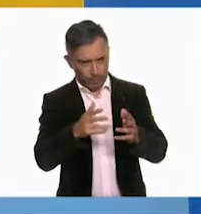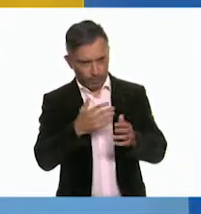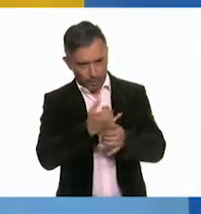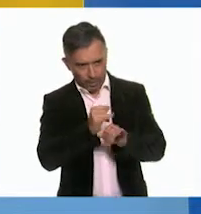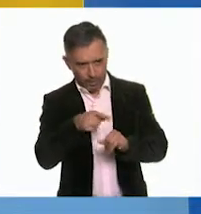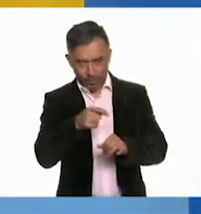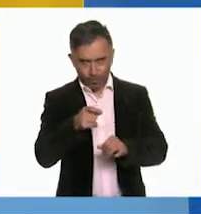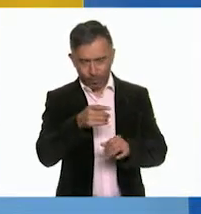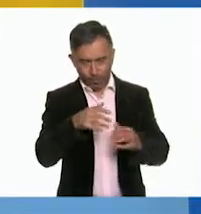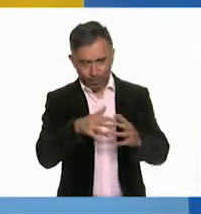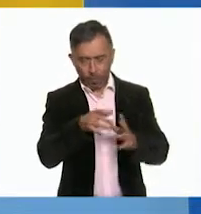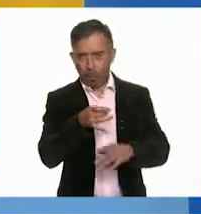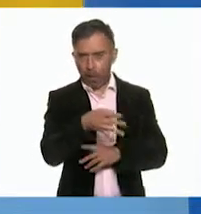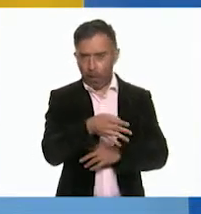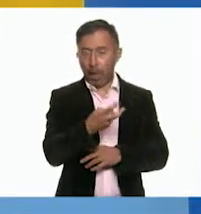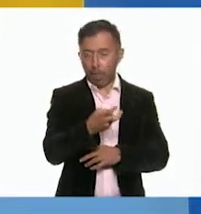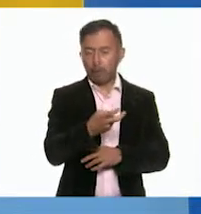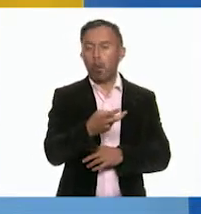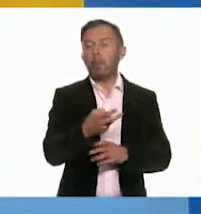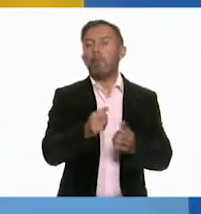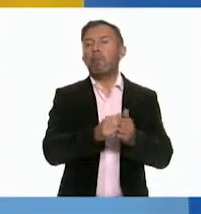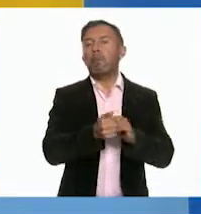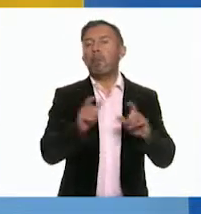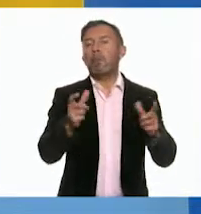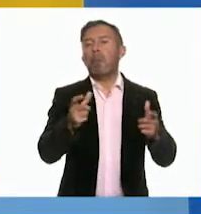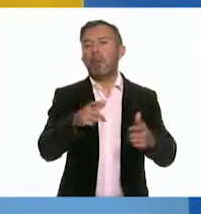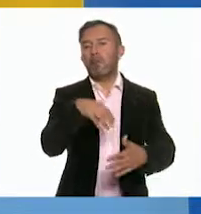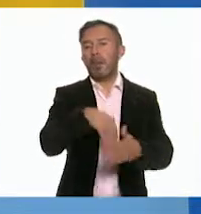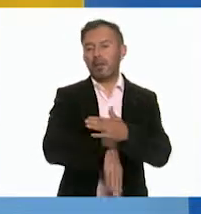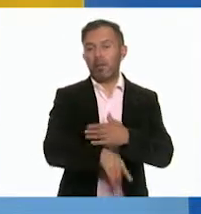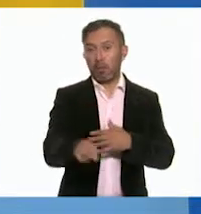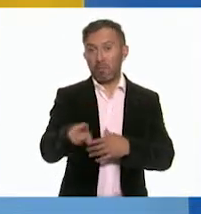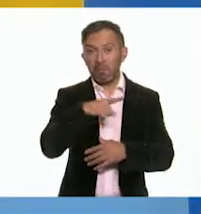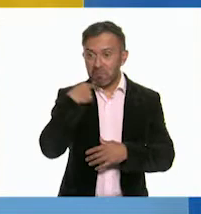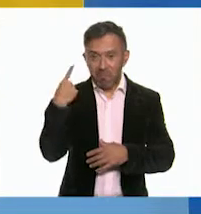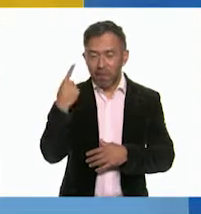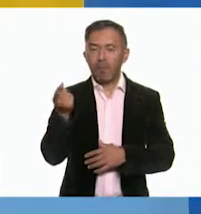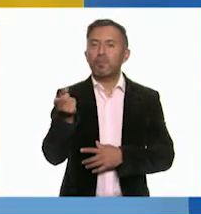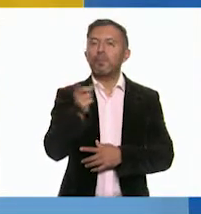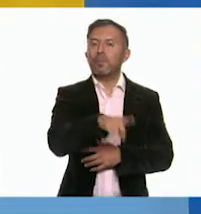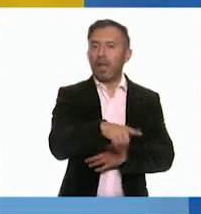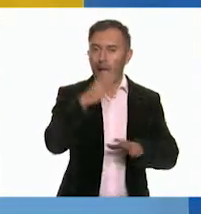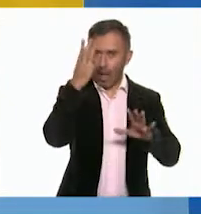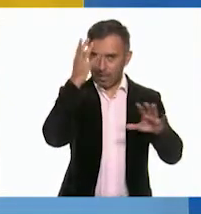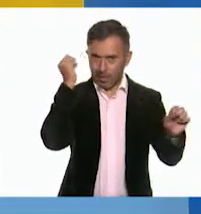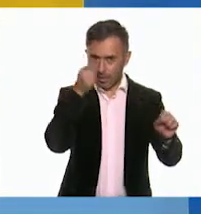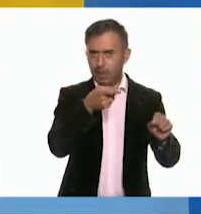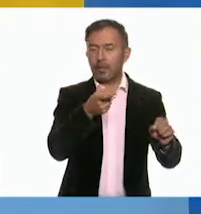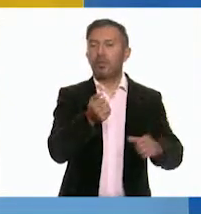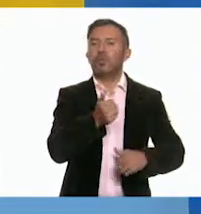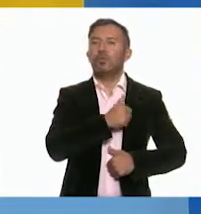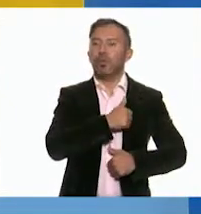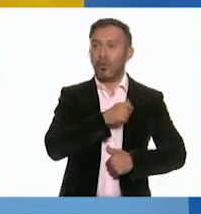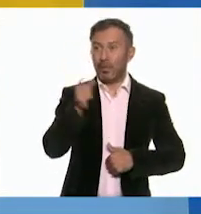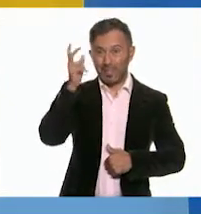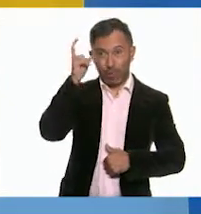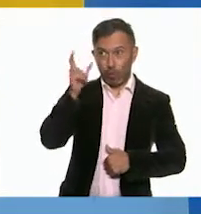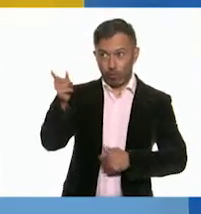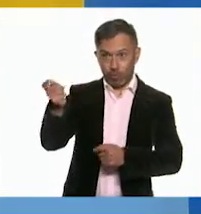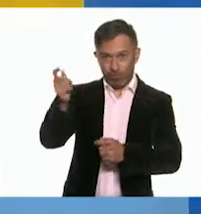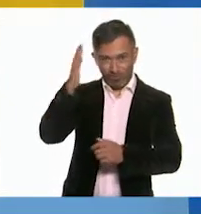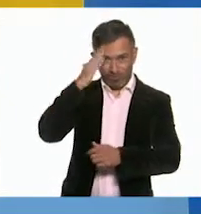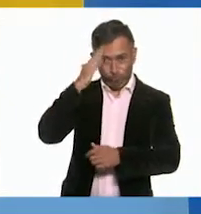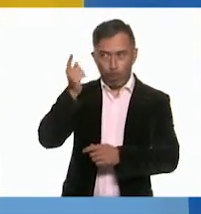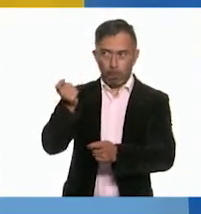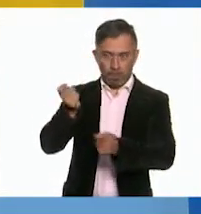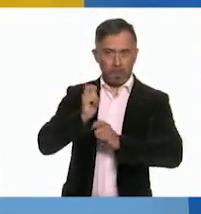comenzó la caída insurgente. Tras la derrota, Ignacio Allende asumió el mando de las tropas en sustitución de Miguel Hidalgo.